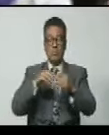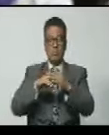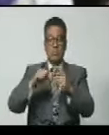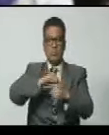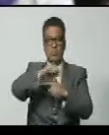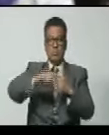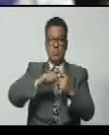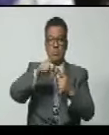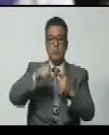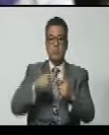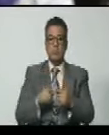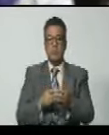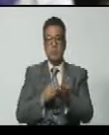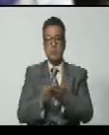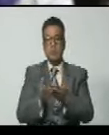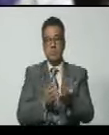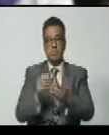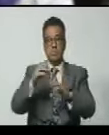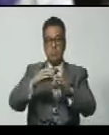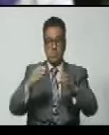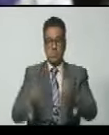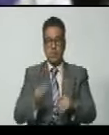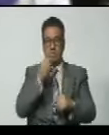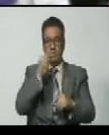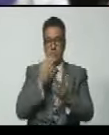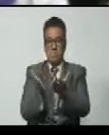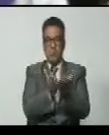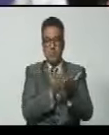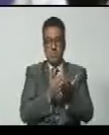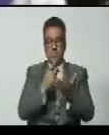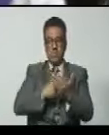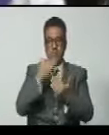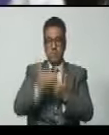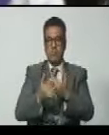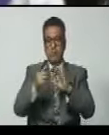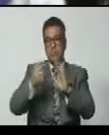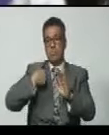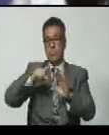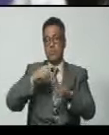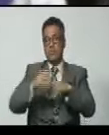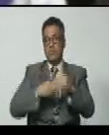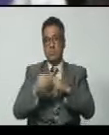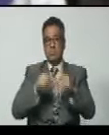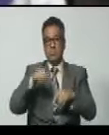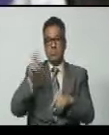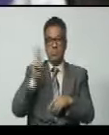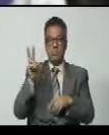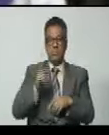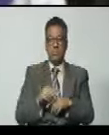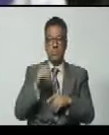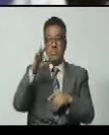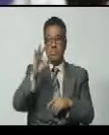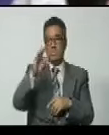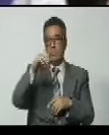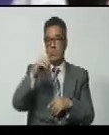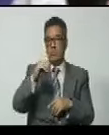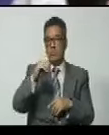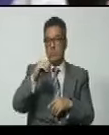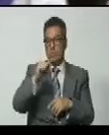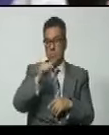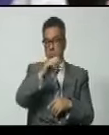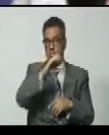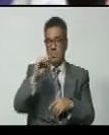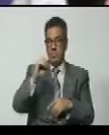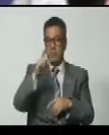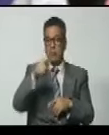ambiente y la comida servida en las escuelas. Son parte de los proyectos que llevamos en Venezuela con la FAO y estamos seguros